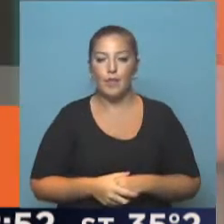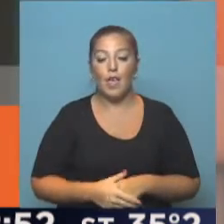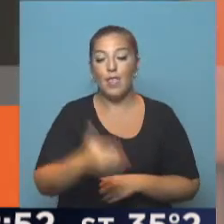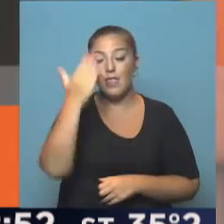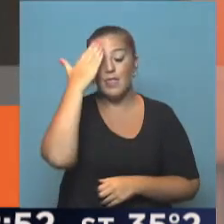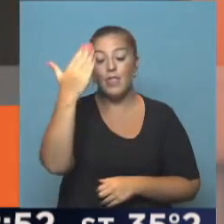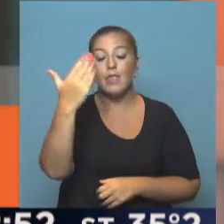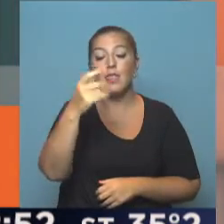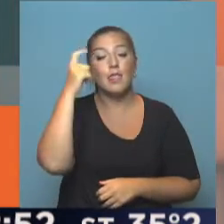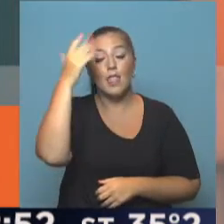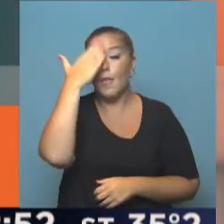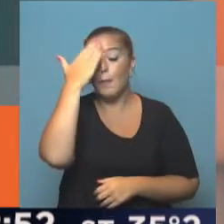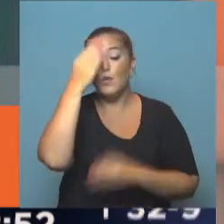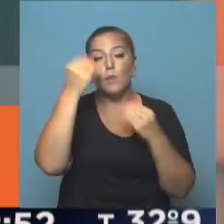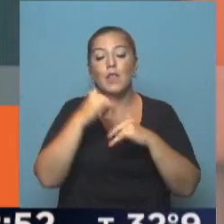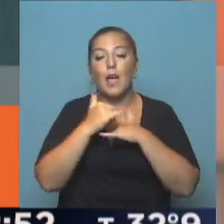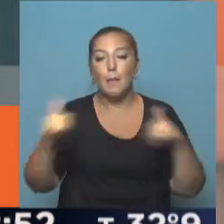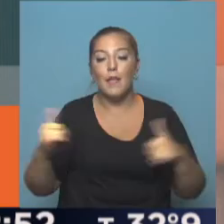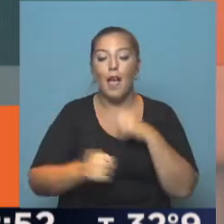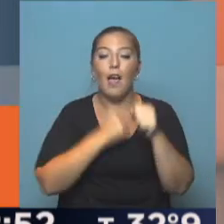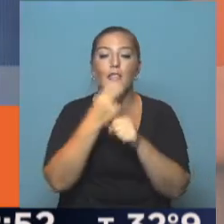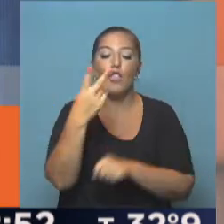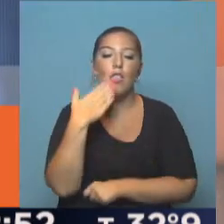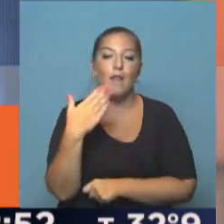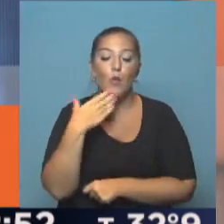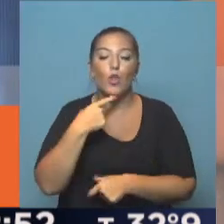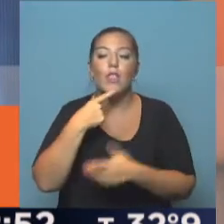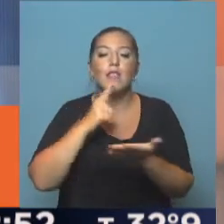marzo cuando arranque la campaña al 2 de abril cuando se